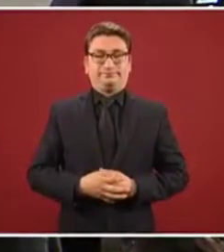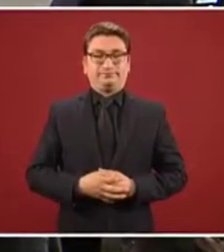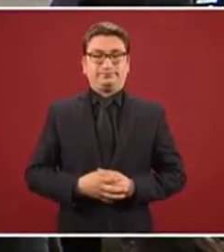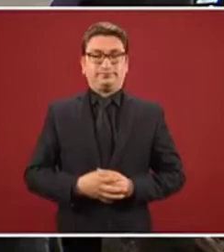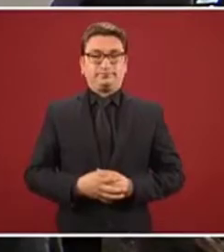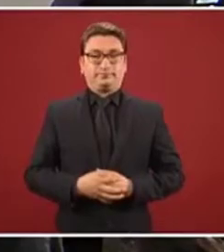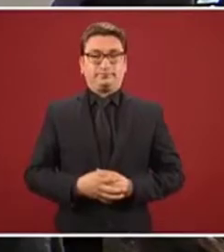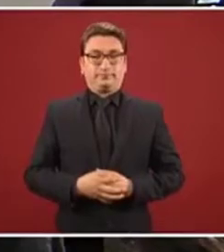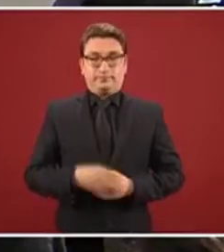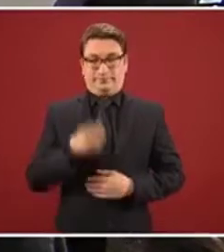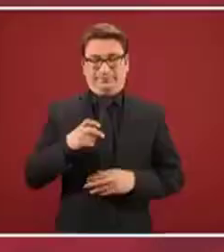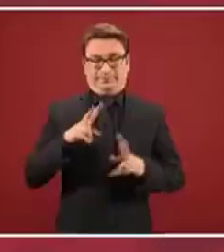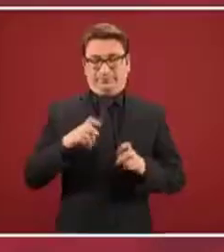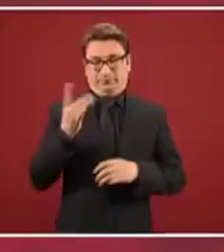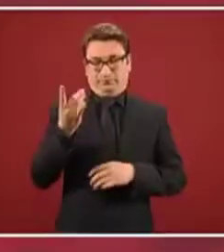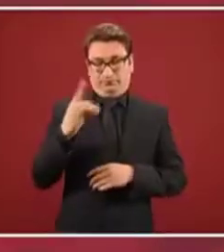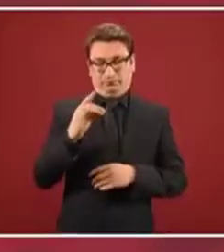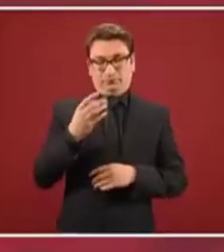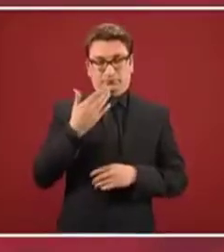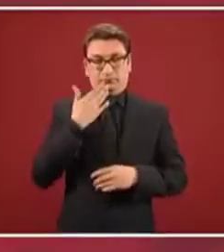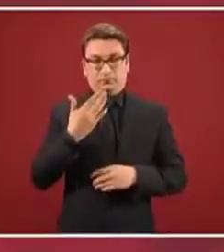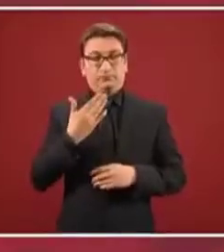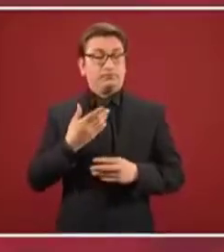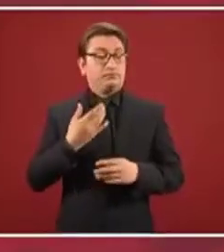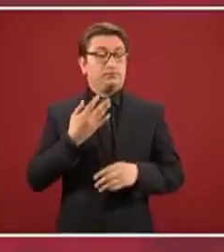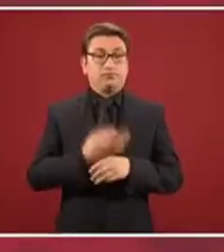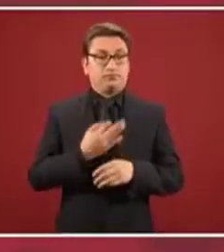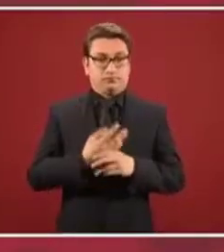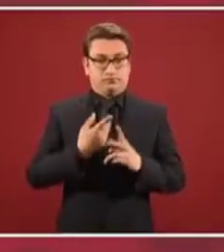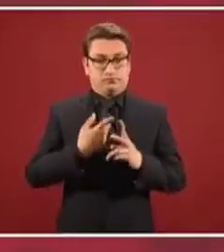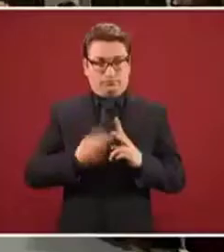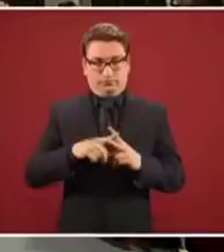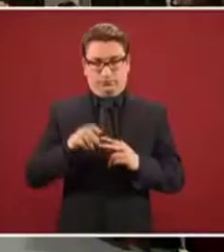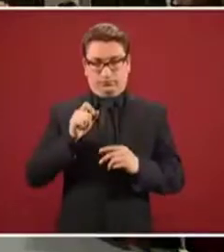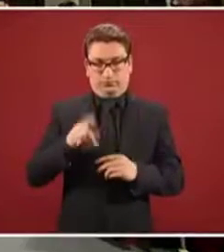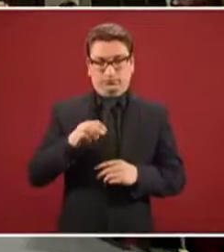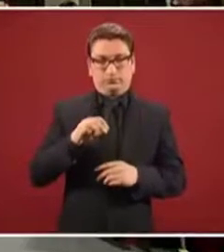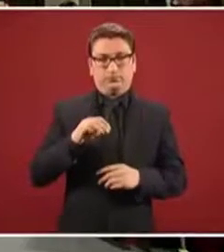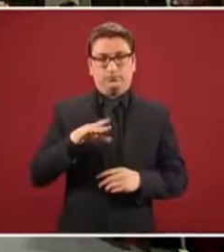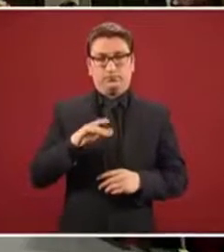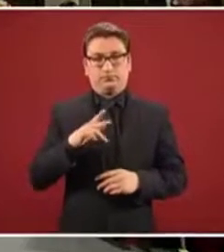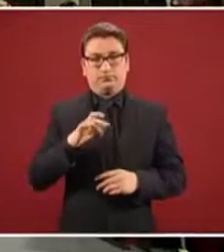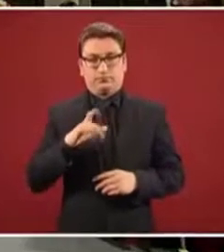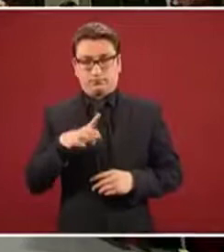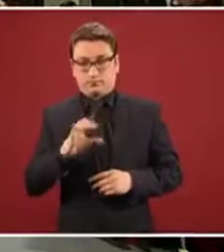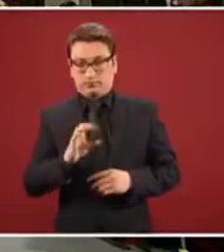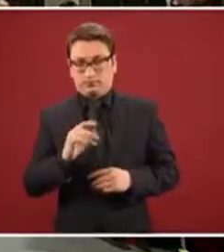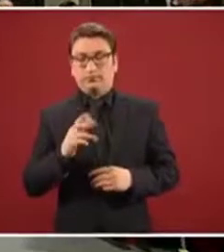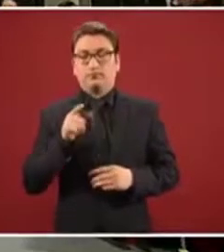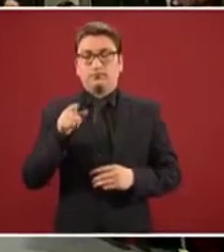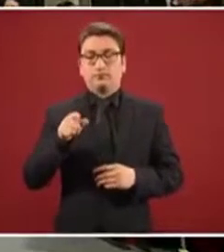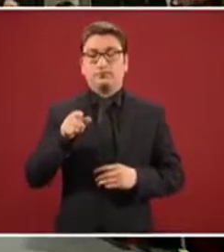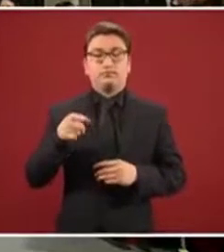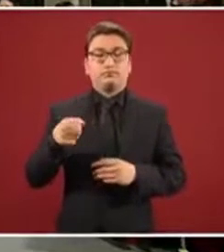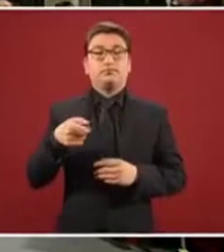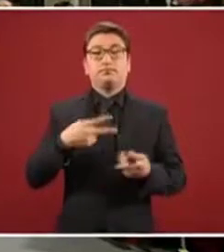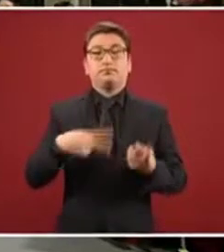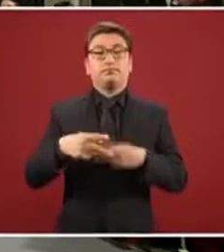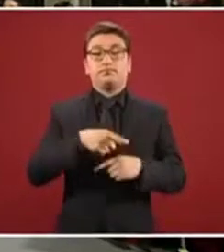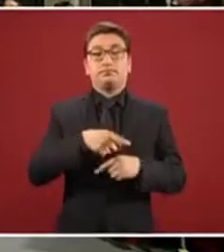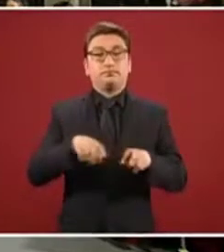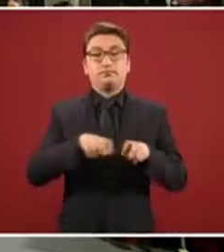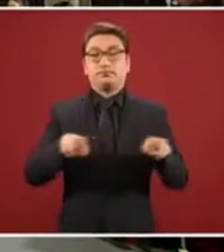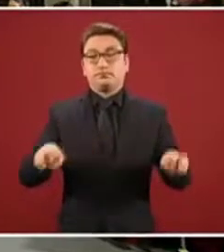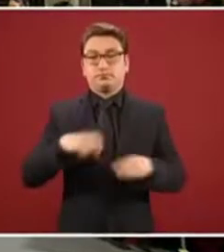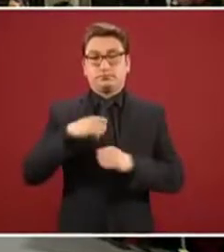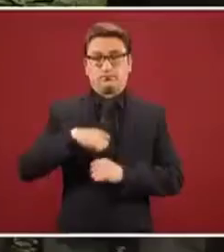el de Bolivia. Entonces, empezamos con Marcelo. Están aquí los integrantes de todo